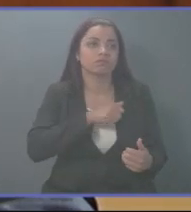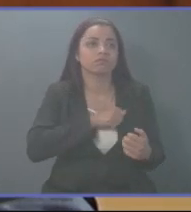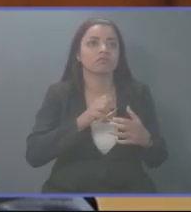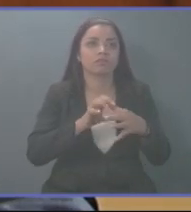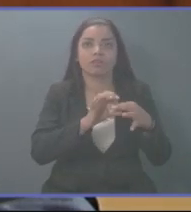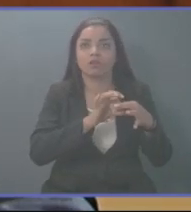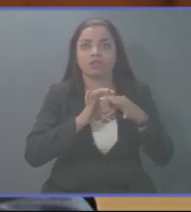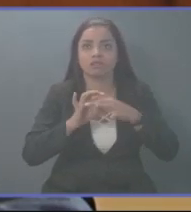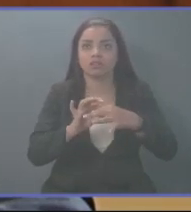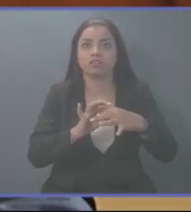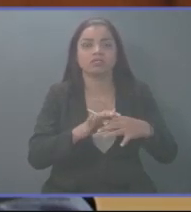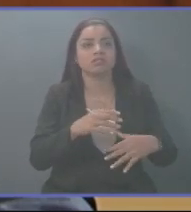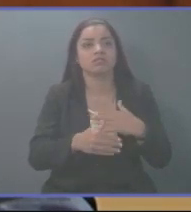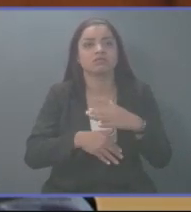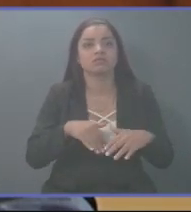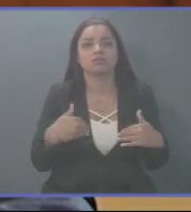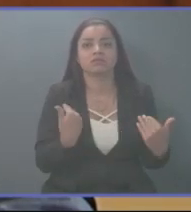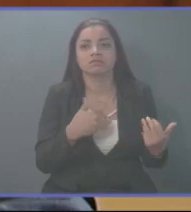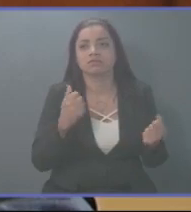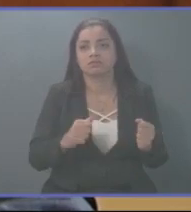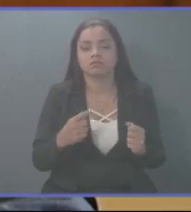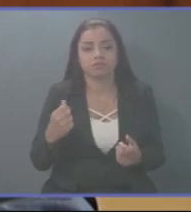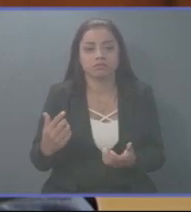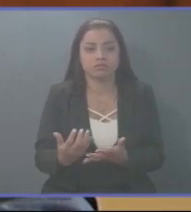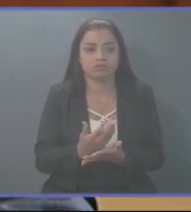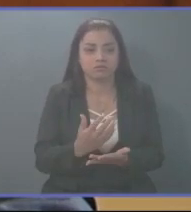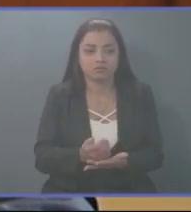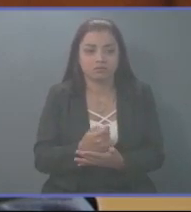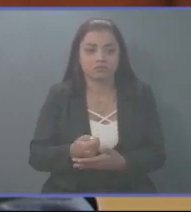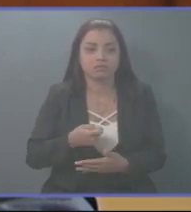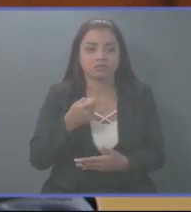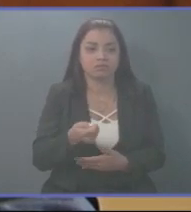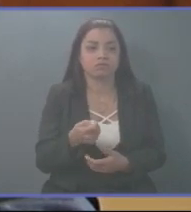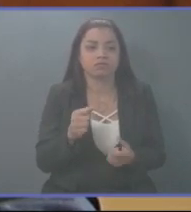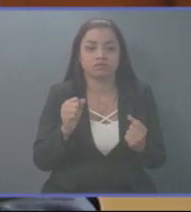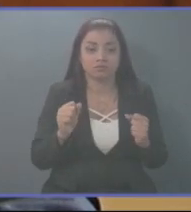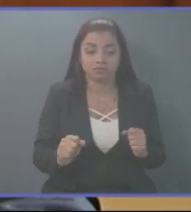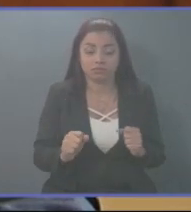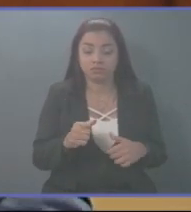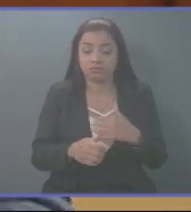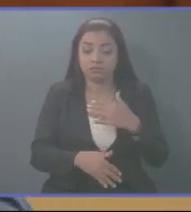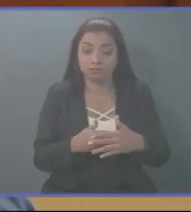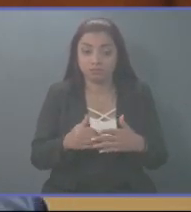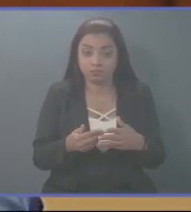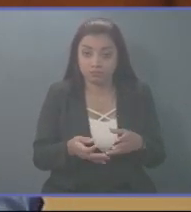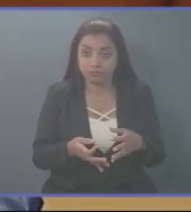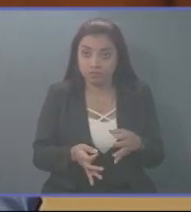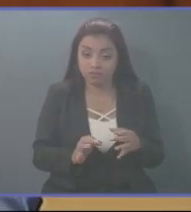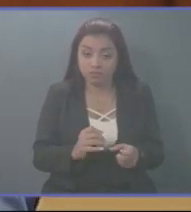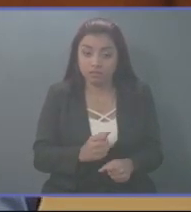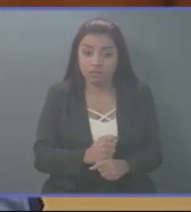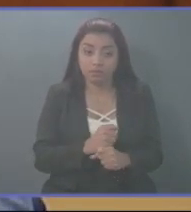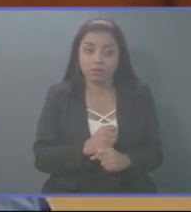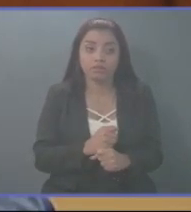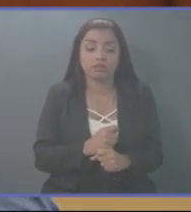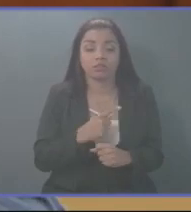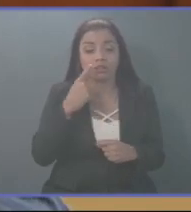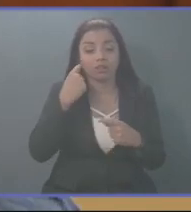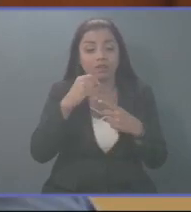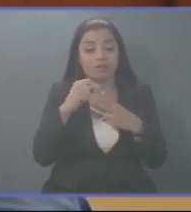coordinación, propician asignación de recursos, permiten establecer mecanismos de seguimiento y